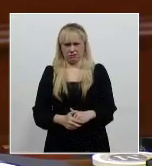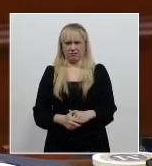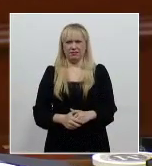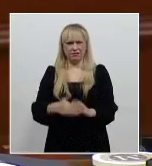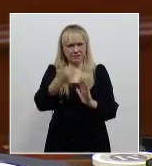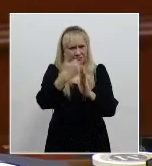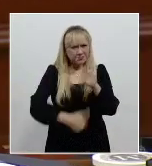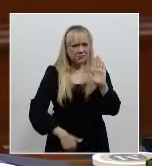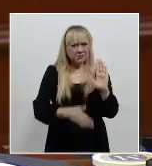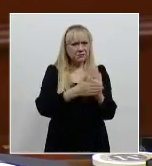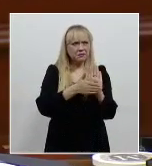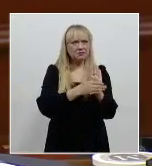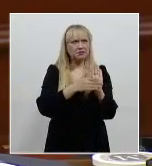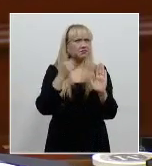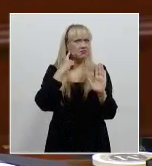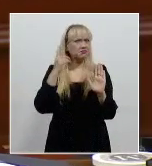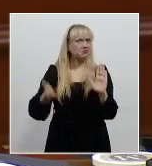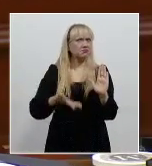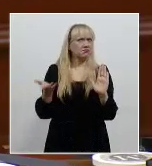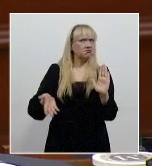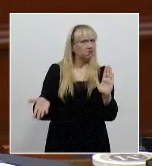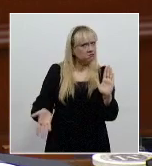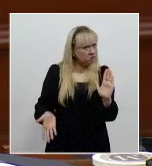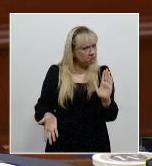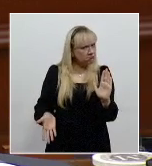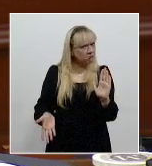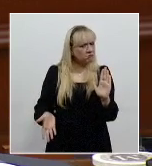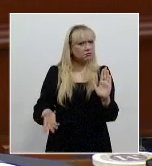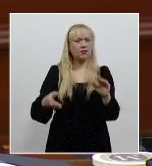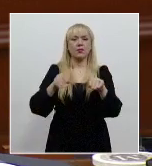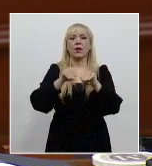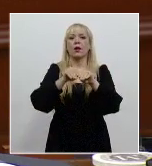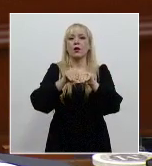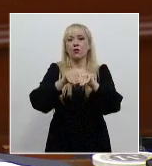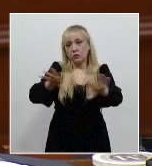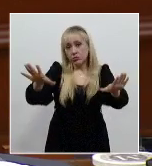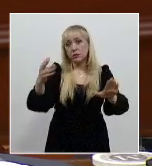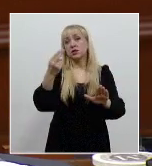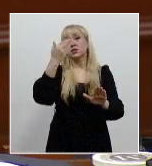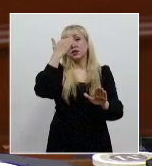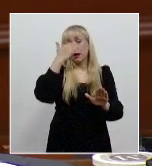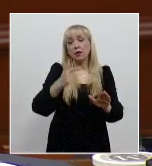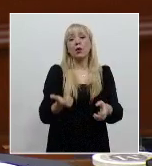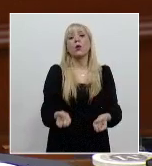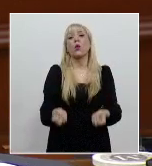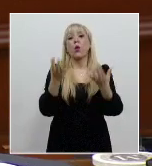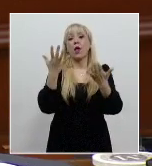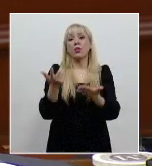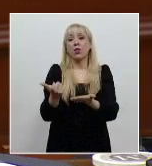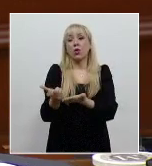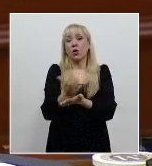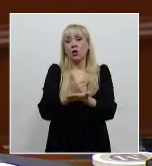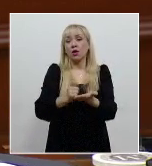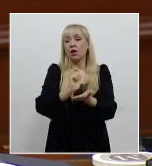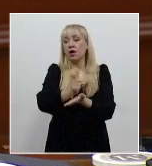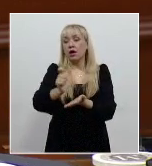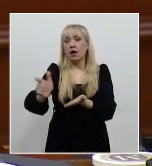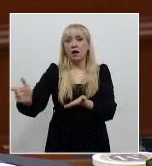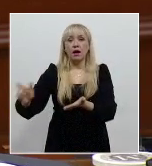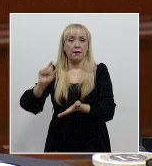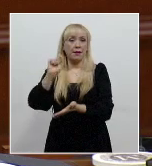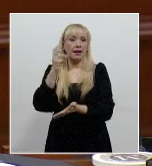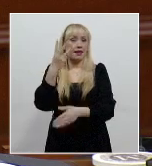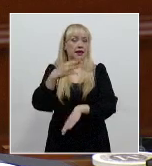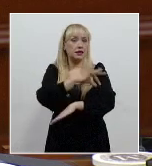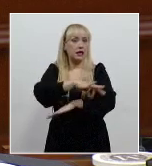públicos ofrecidos acredita que entregar la versión pública de las declaraciones patrimoniales y de interés de